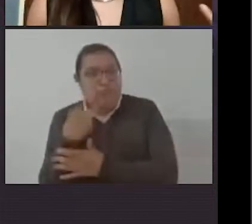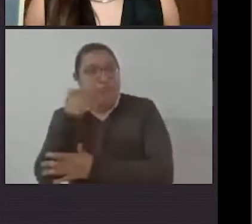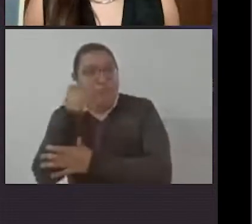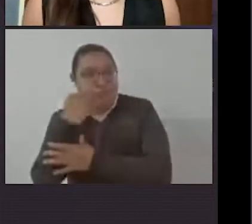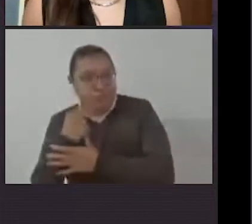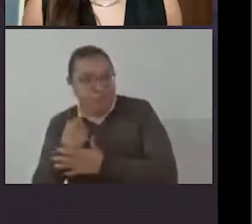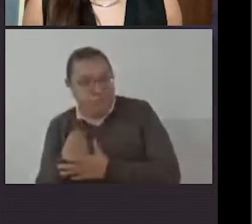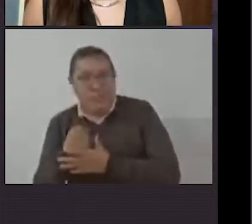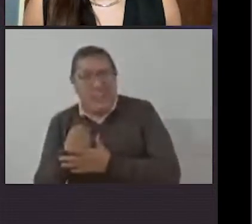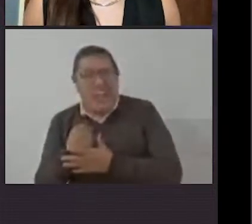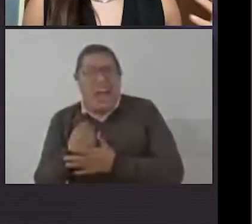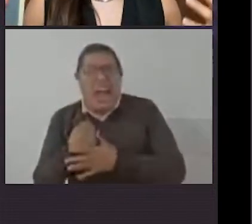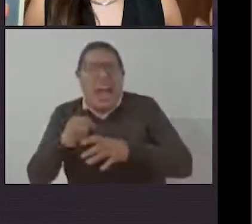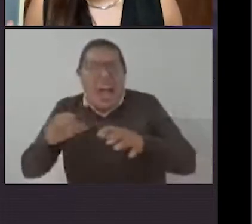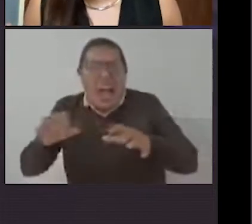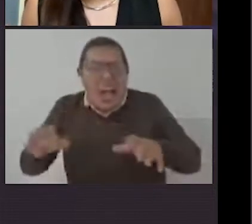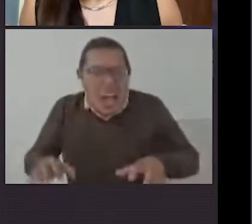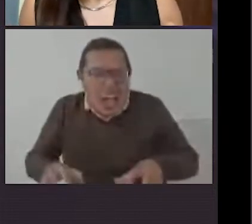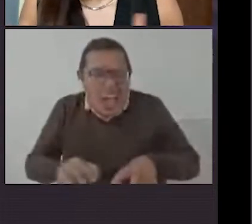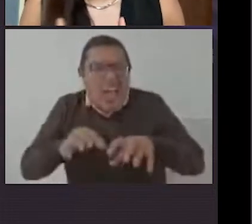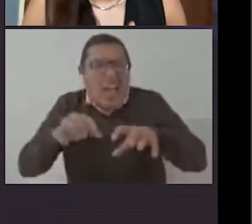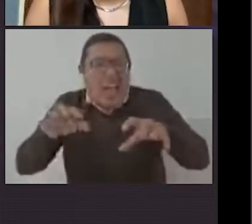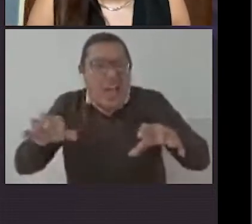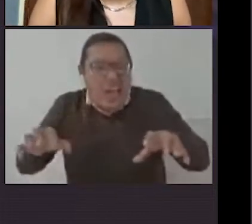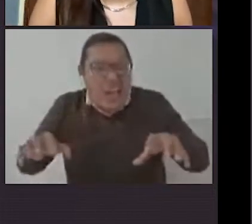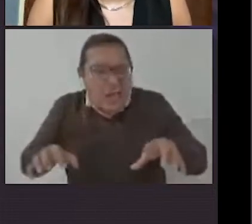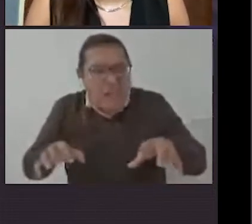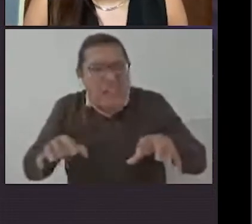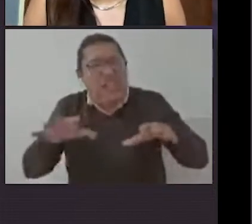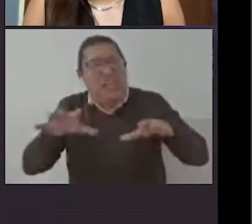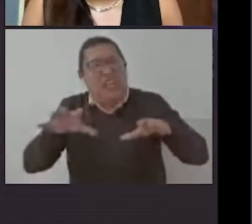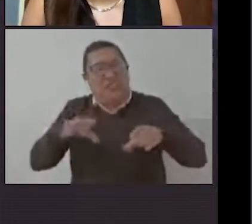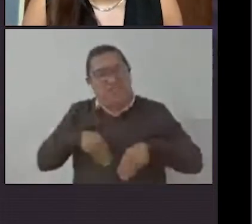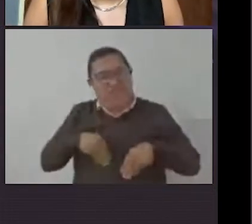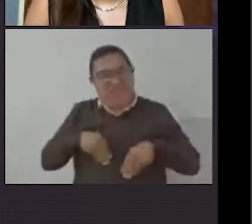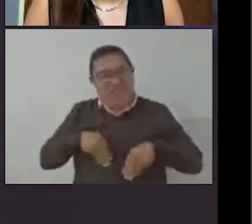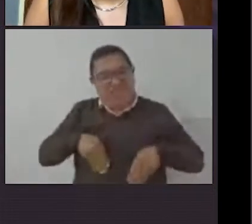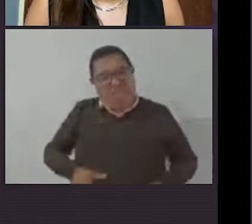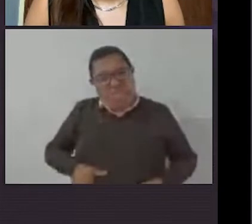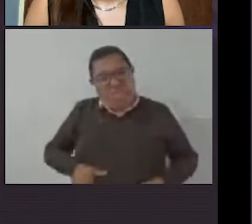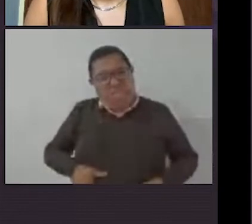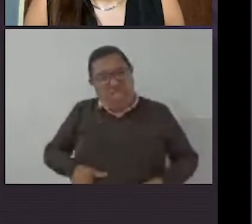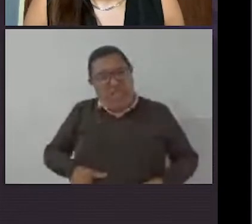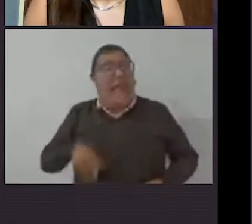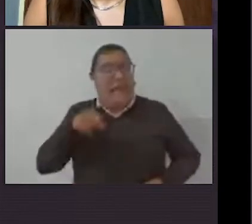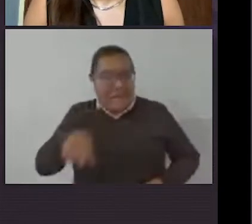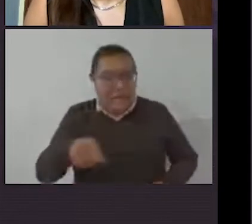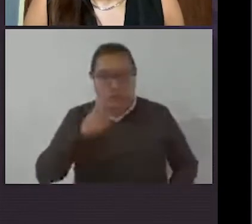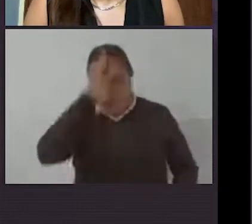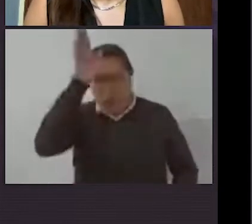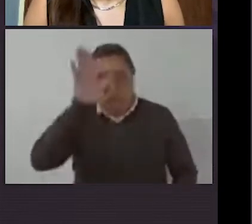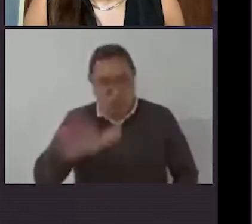generan cierto tipo de acciones que repetidamente se convierten en hábitos.